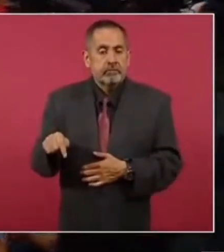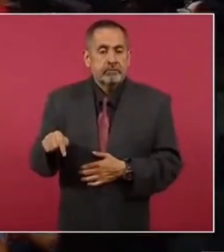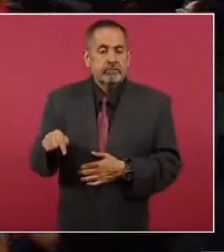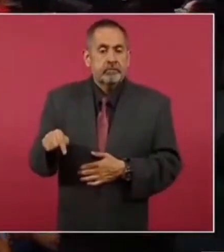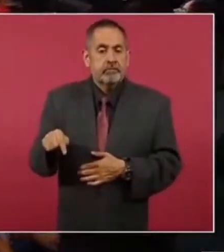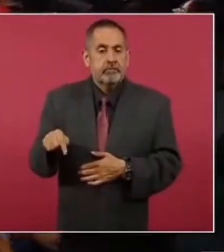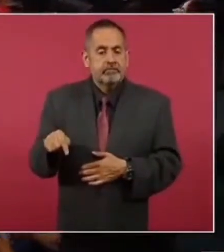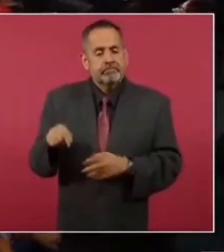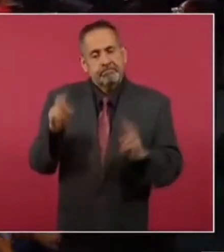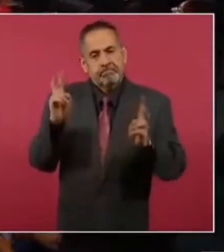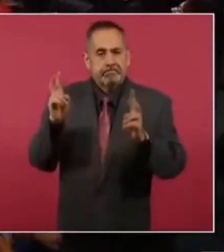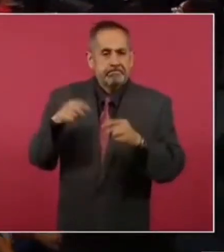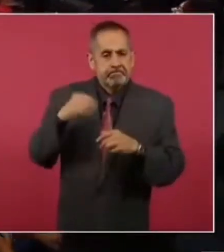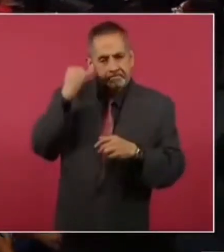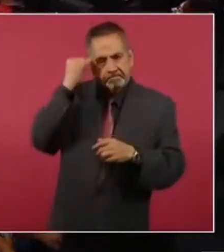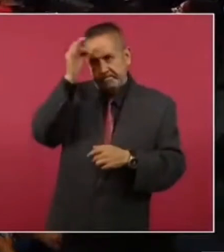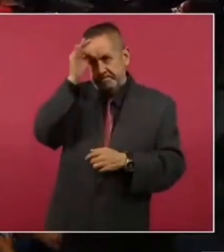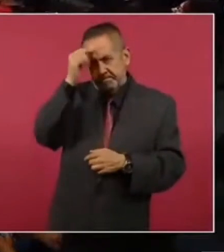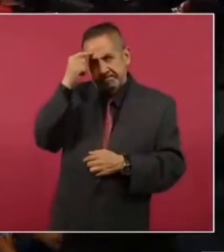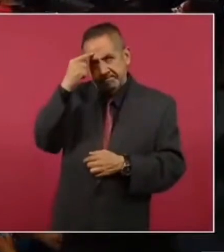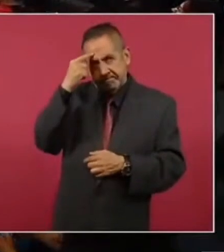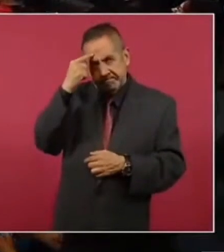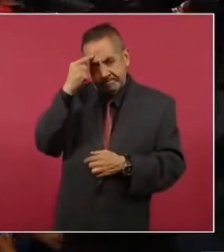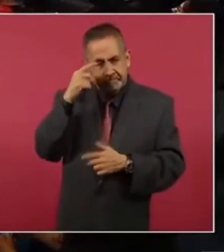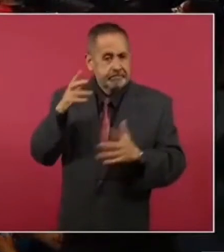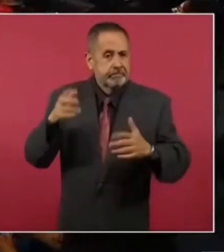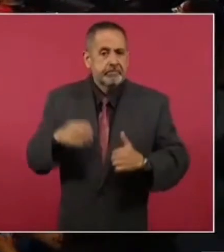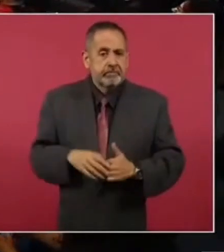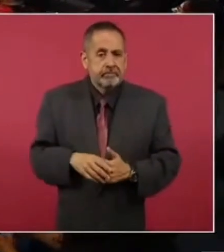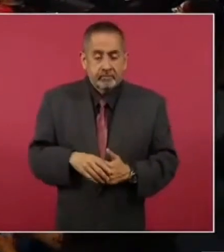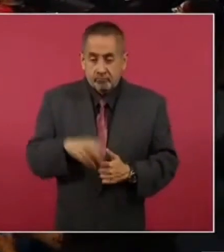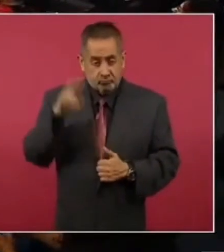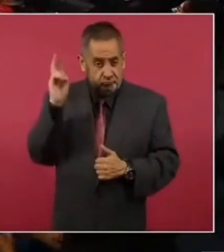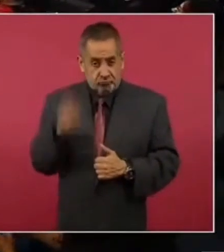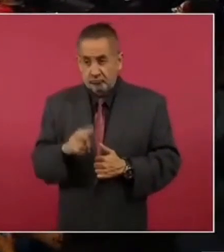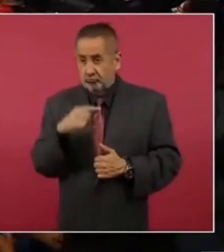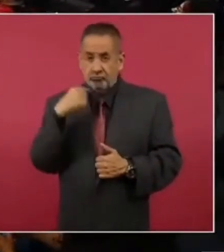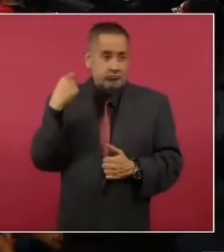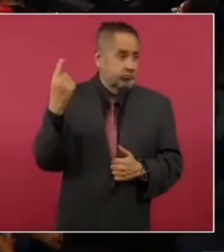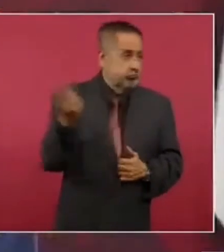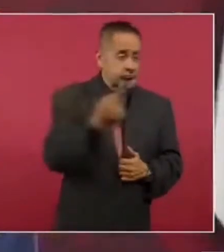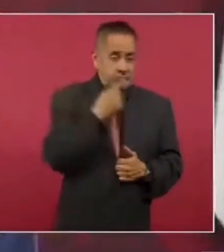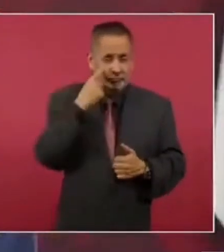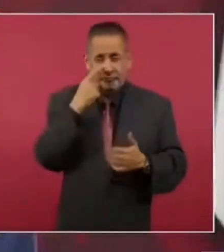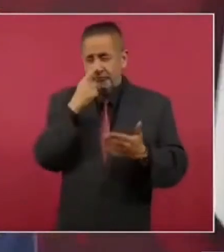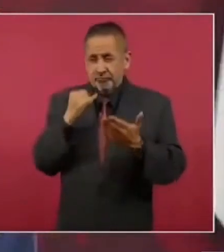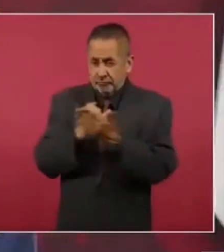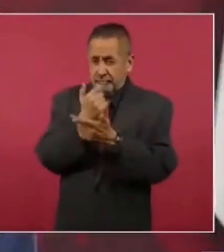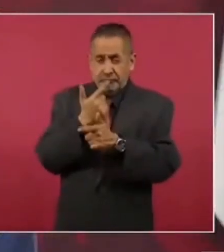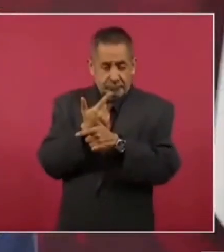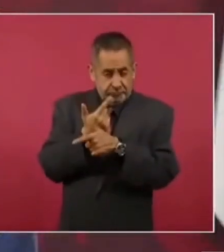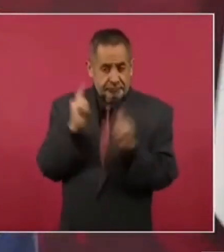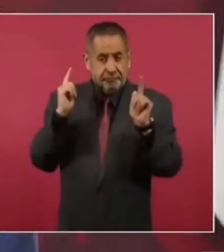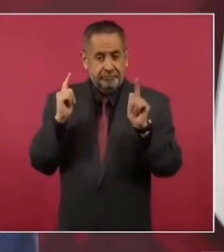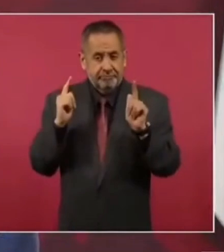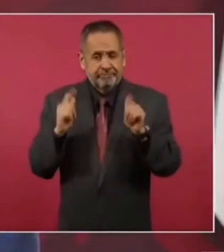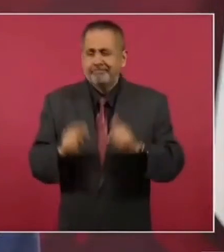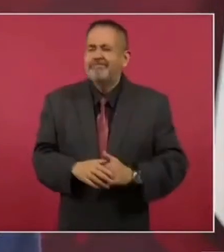términos aristotélicos no ha habido democracia. Lo que había